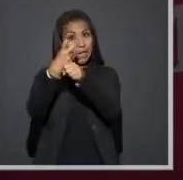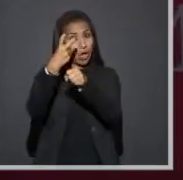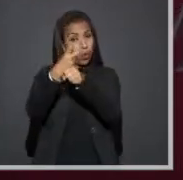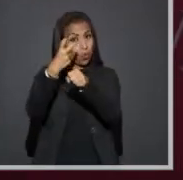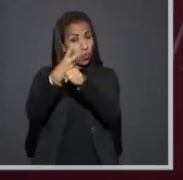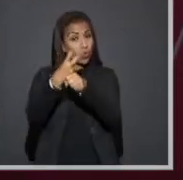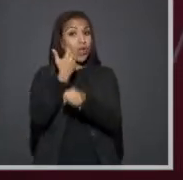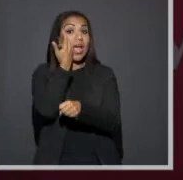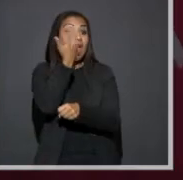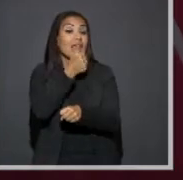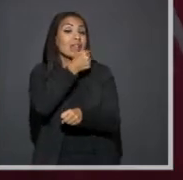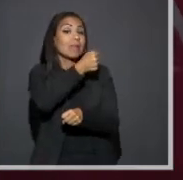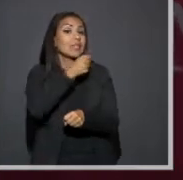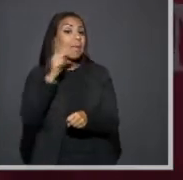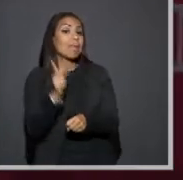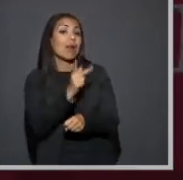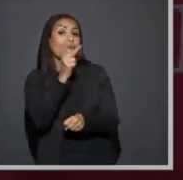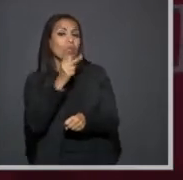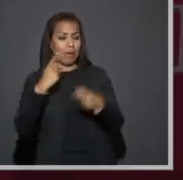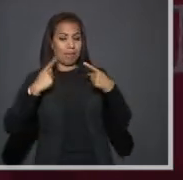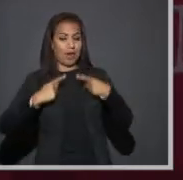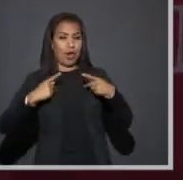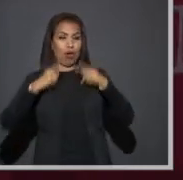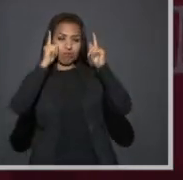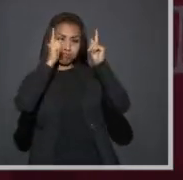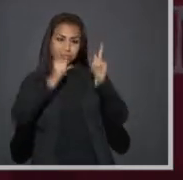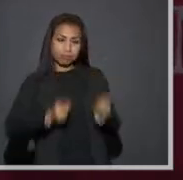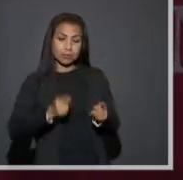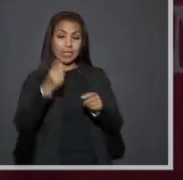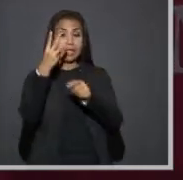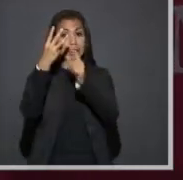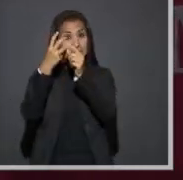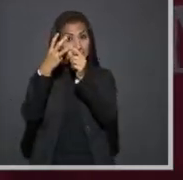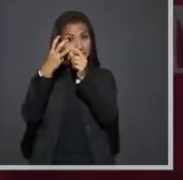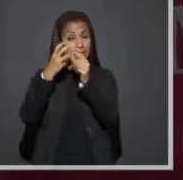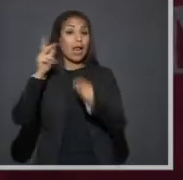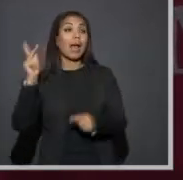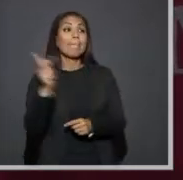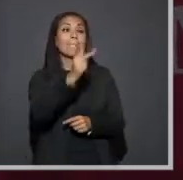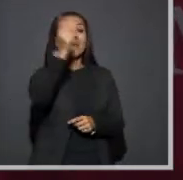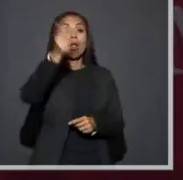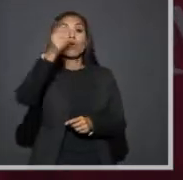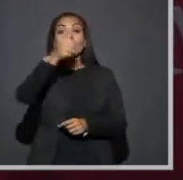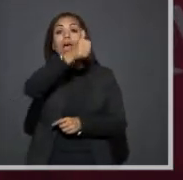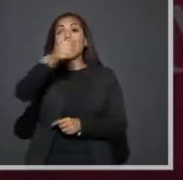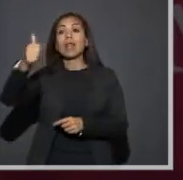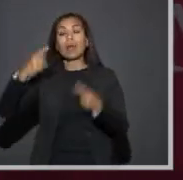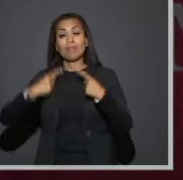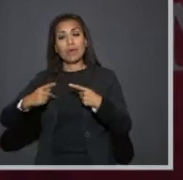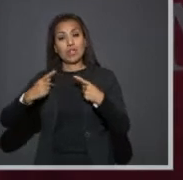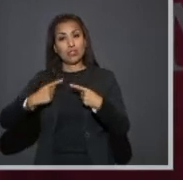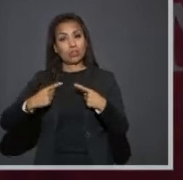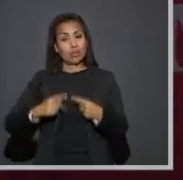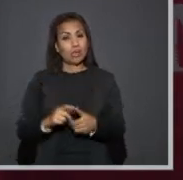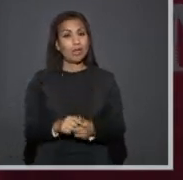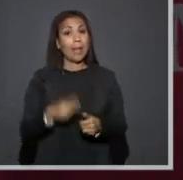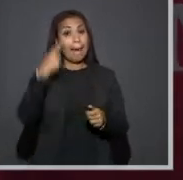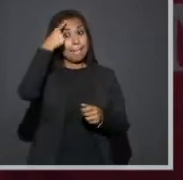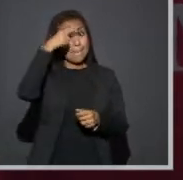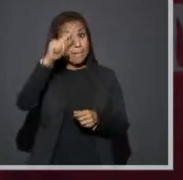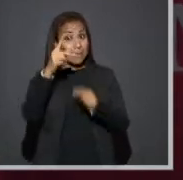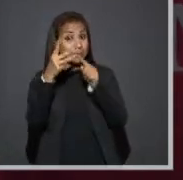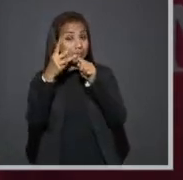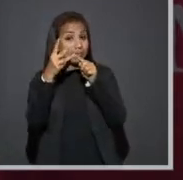a fondo como persona. Y en el tercer y último bloque, tendremos preguntas del público. Para estas preguntas, les pedimos a todos